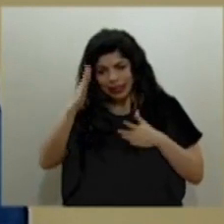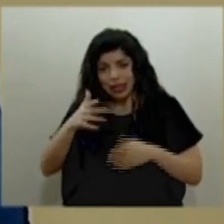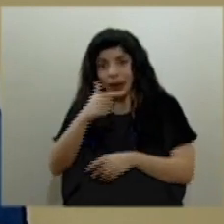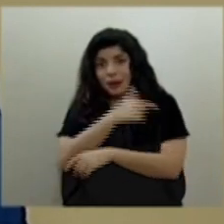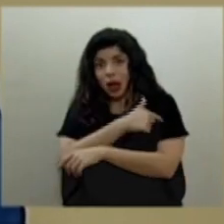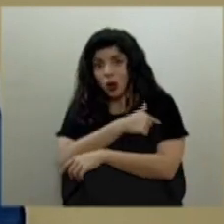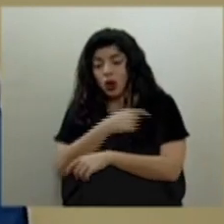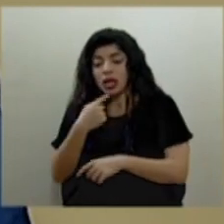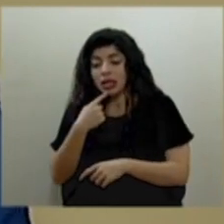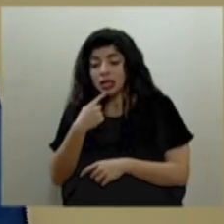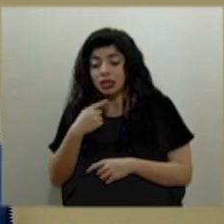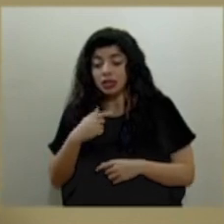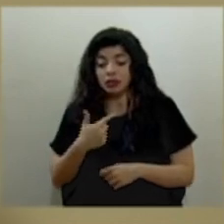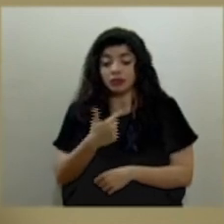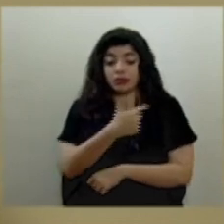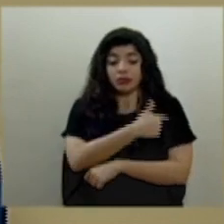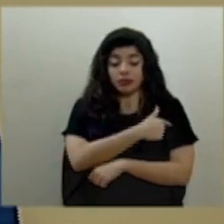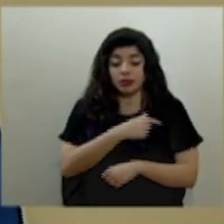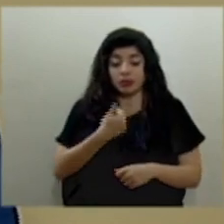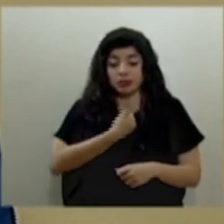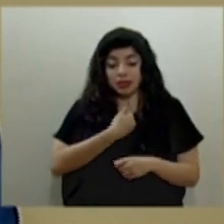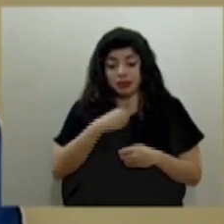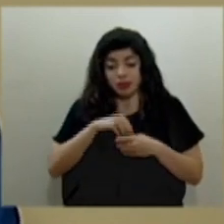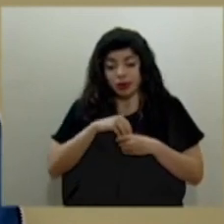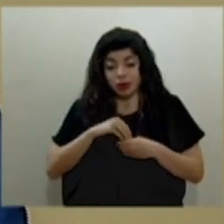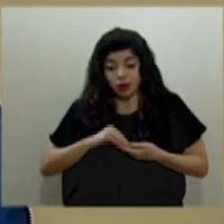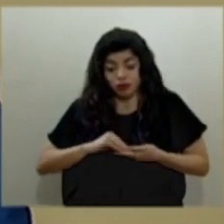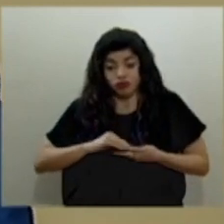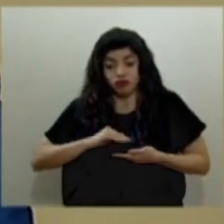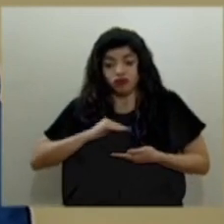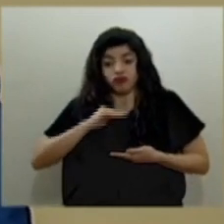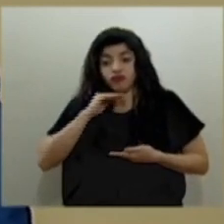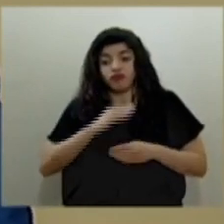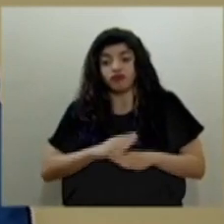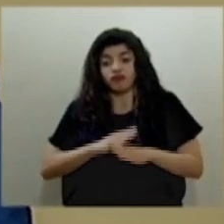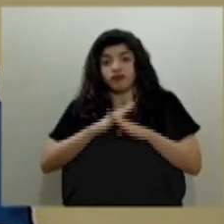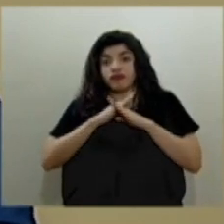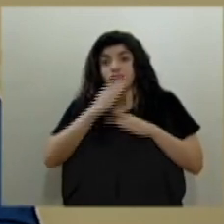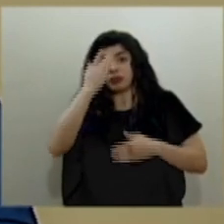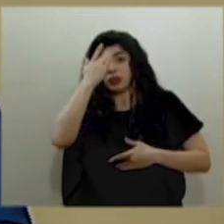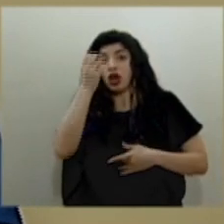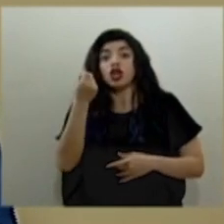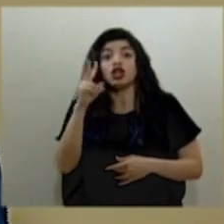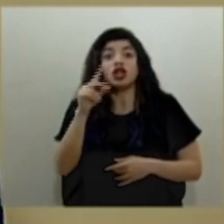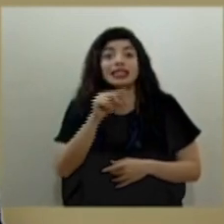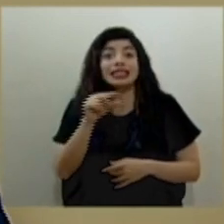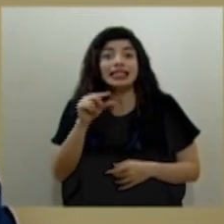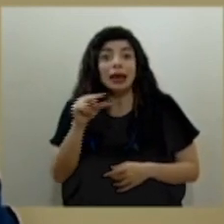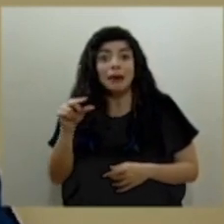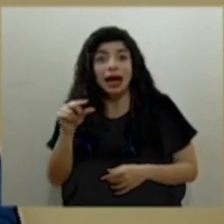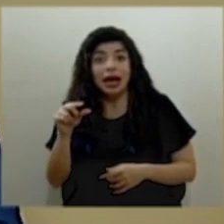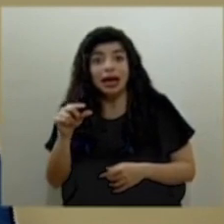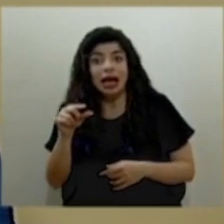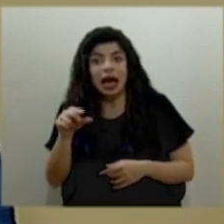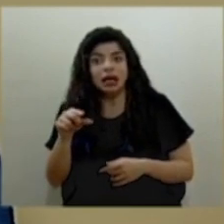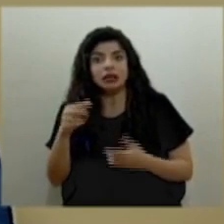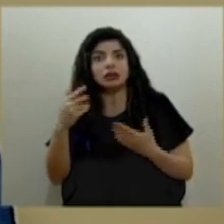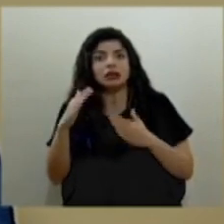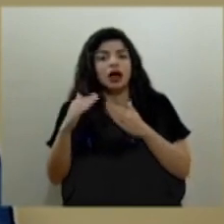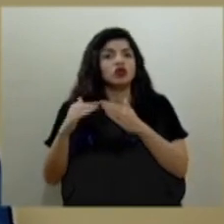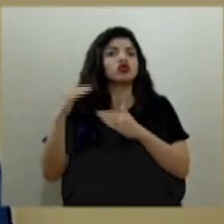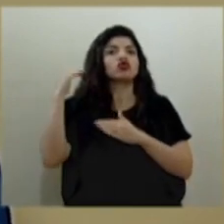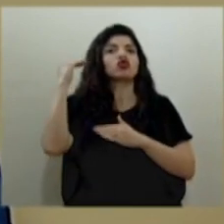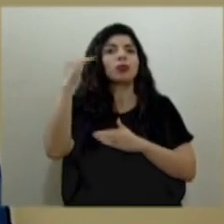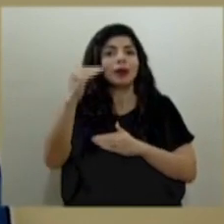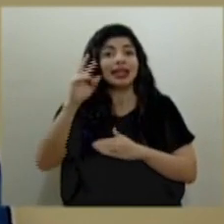que esta respuesta inmune que ya se empieza a levantar con la primera dosis, al cabo de las 12 semanas más bien se alcanzan niveles superiores